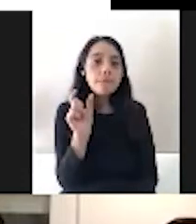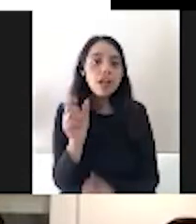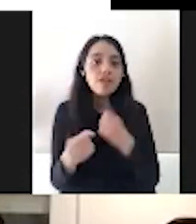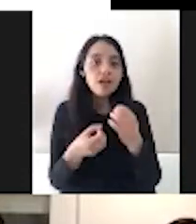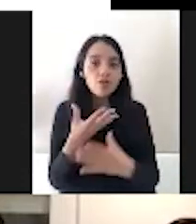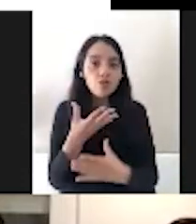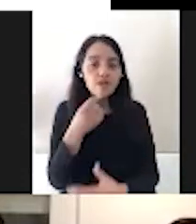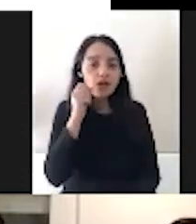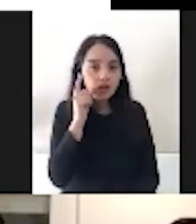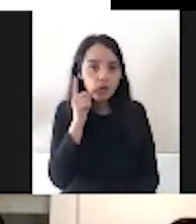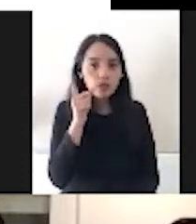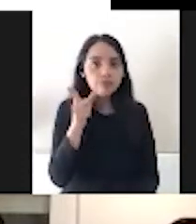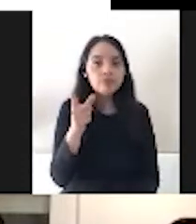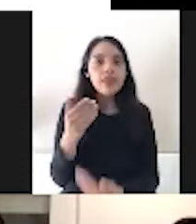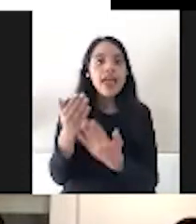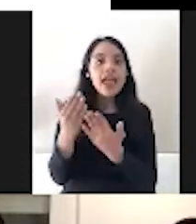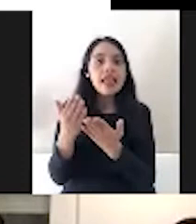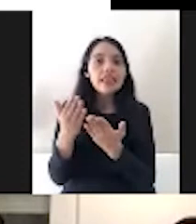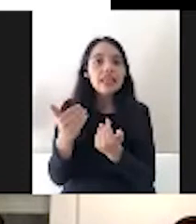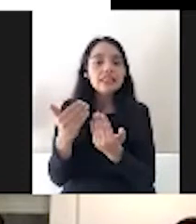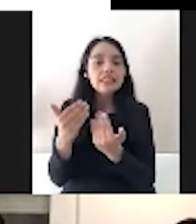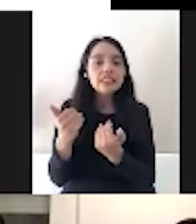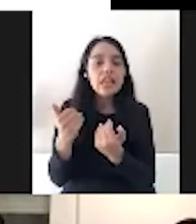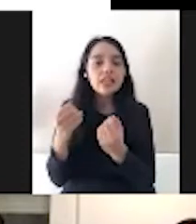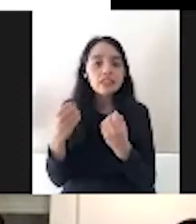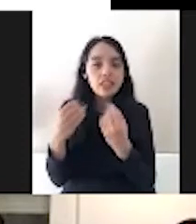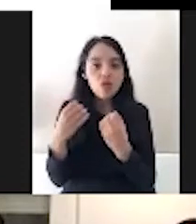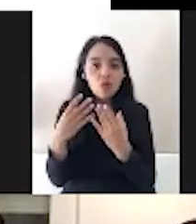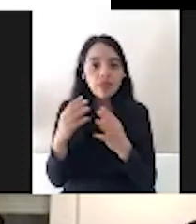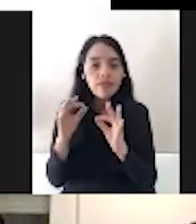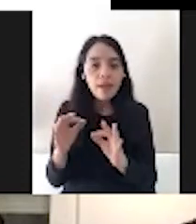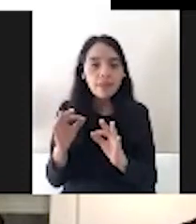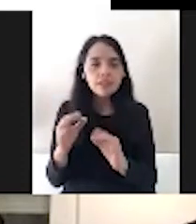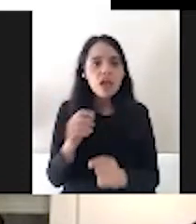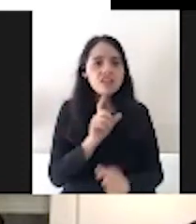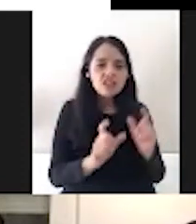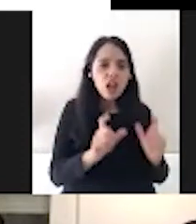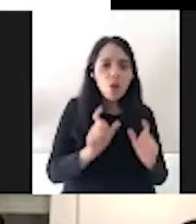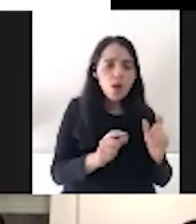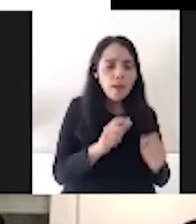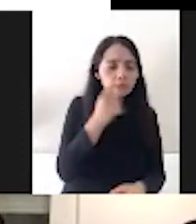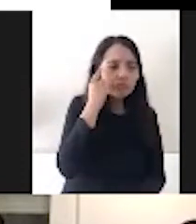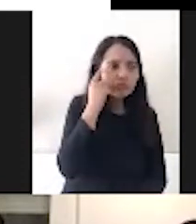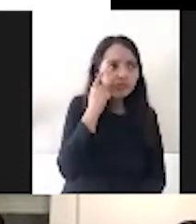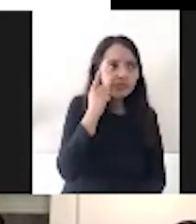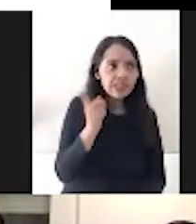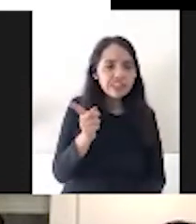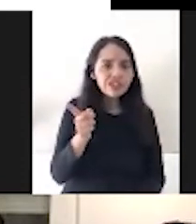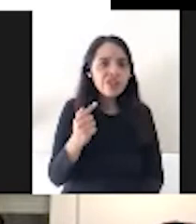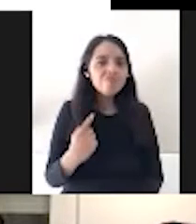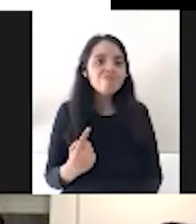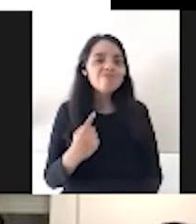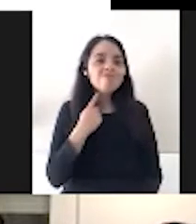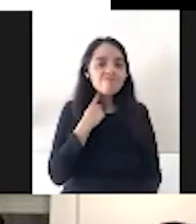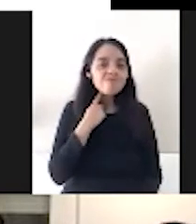varios autores dan cuenta de que ha hecho más daño de lo que en su principio se quería conseguir con esto. ¿Por qué?